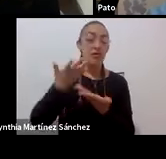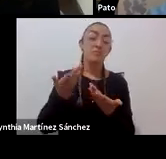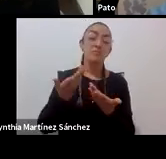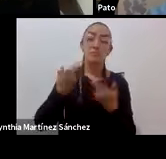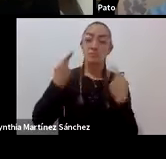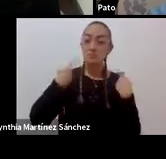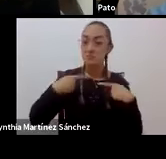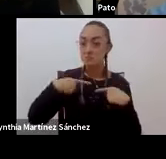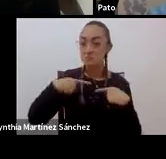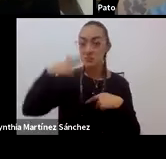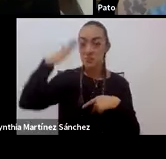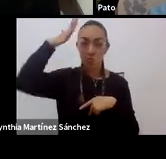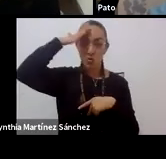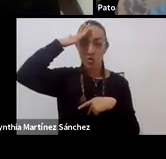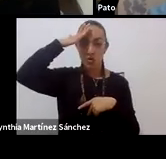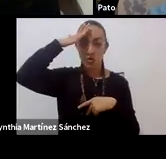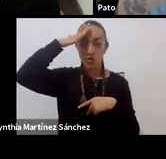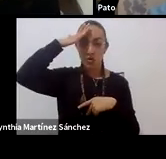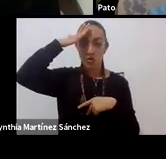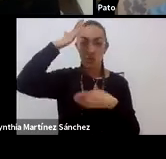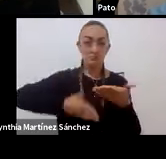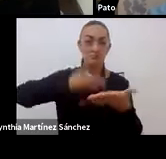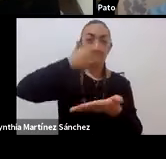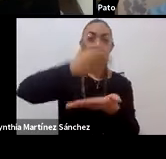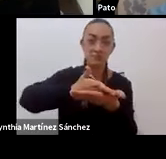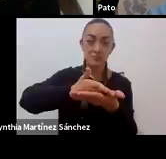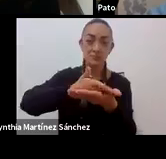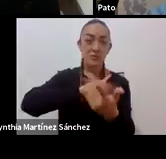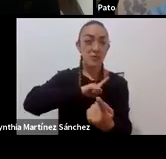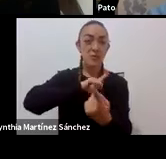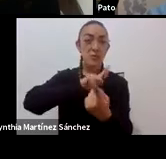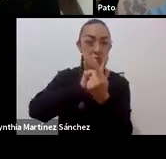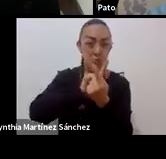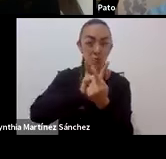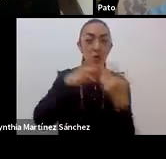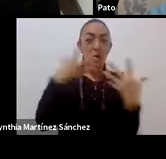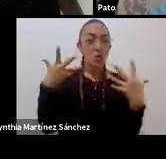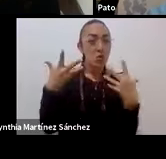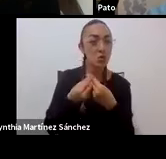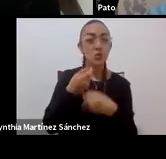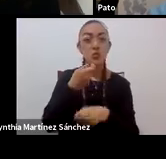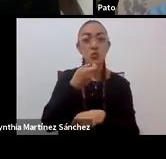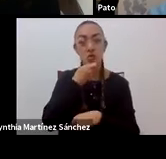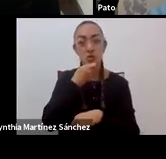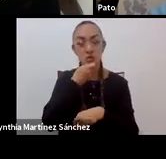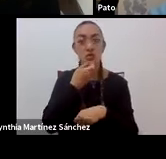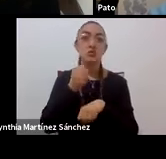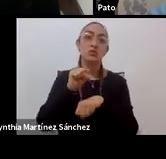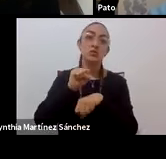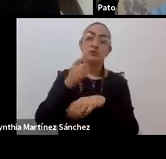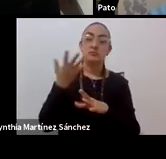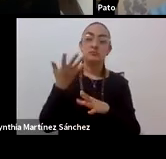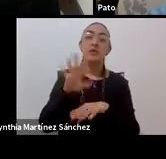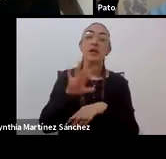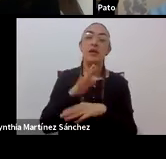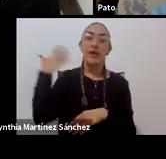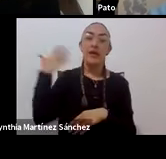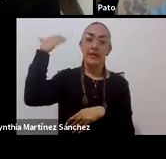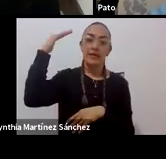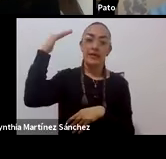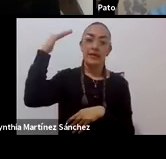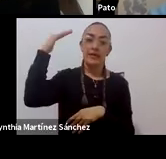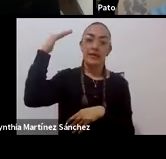campo, estar en territorio, acercarlos con niñas y niños de secundaria, bueno, ya que son adolescentes en realidad, es